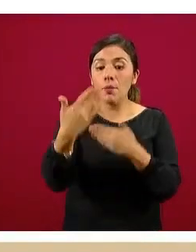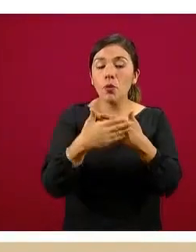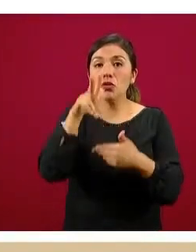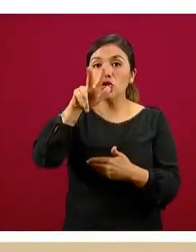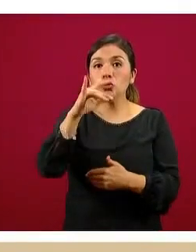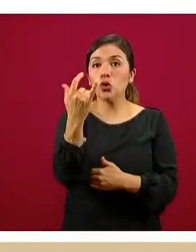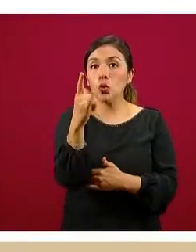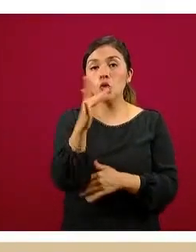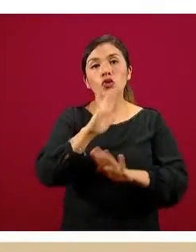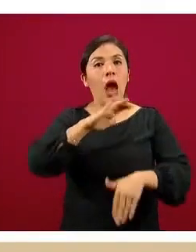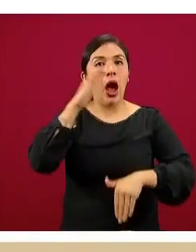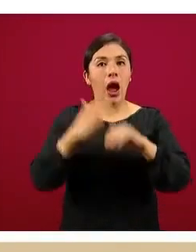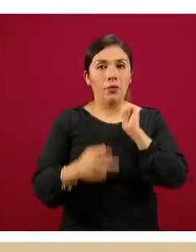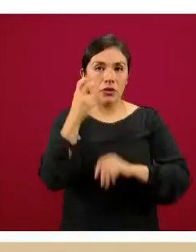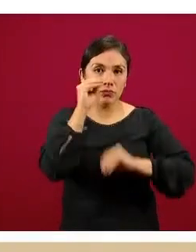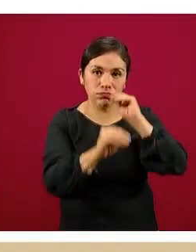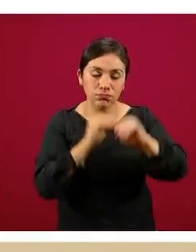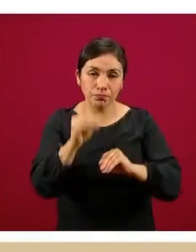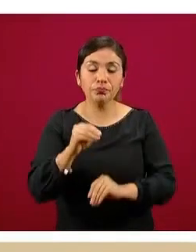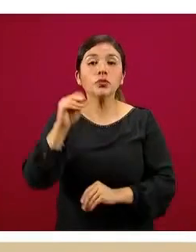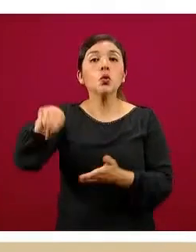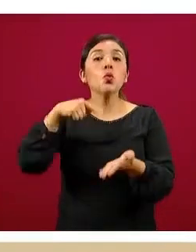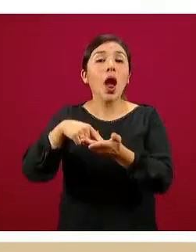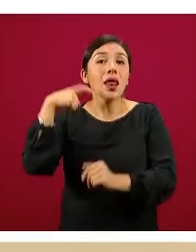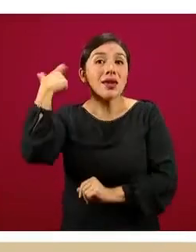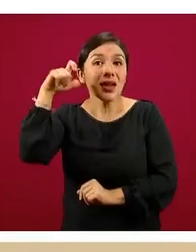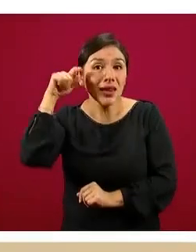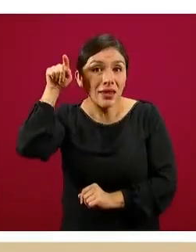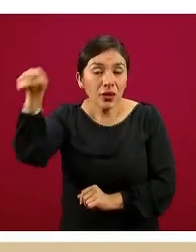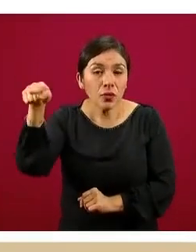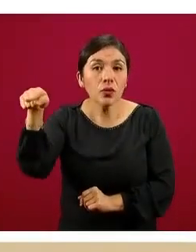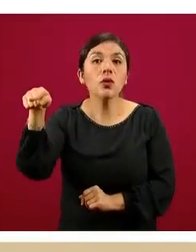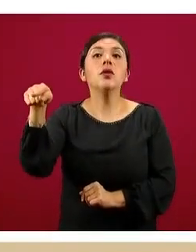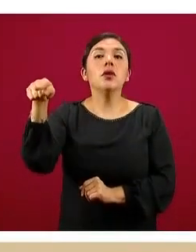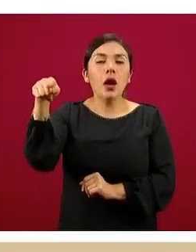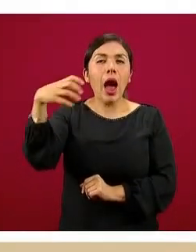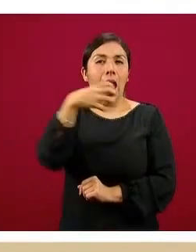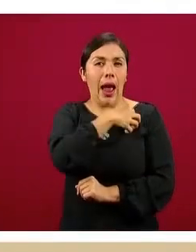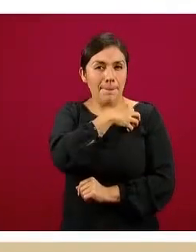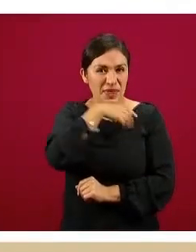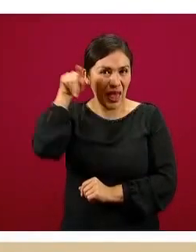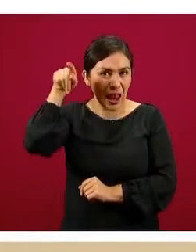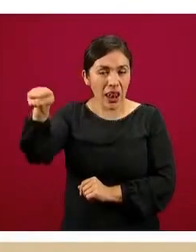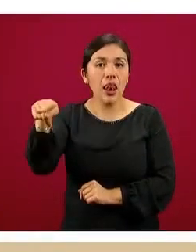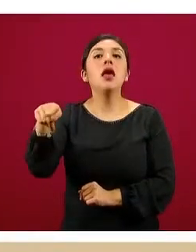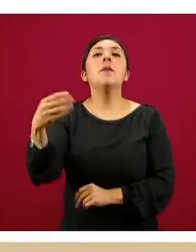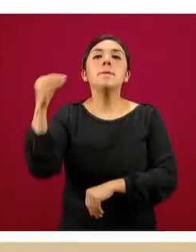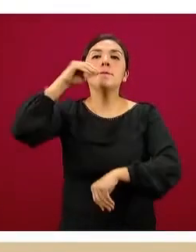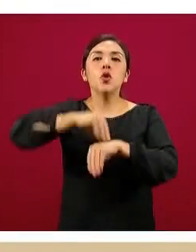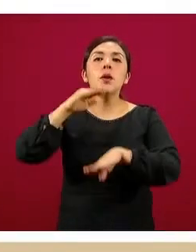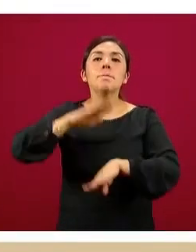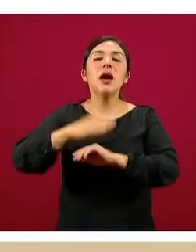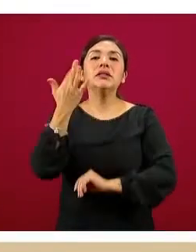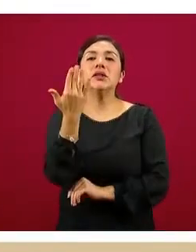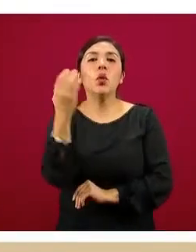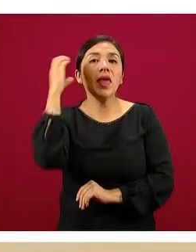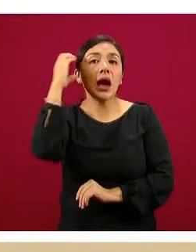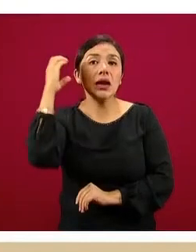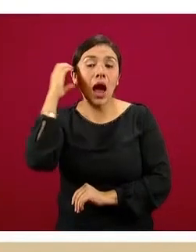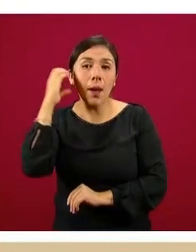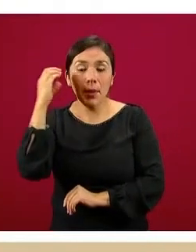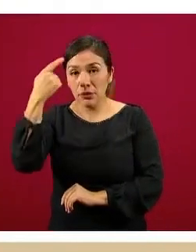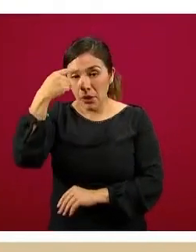julio esté terminado este proceso y en el caso de querétaro en particular en la capital se van a incrementar 50 camas censables